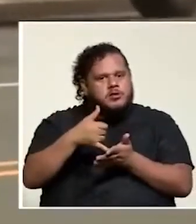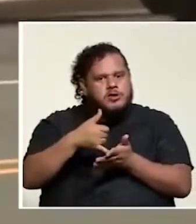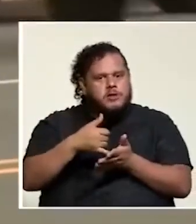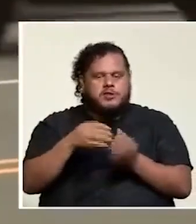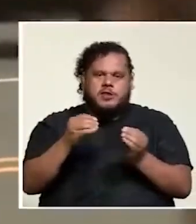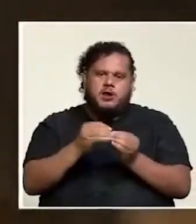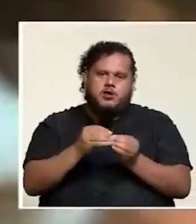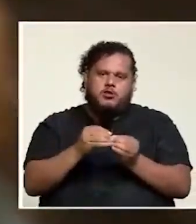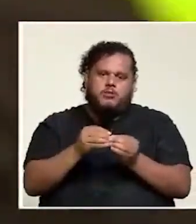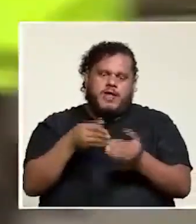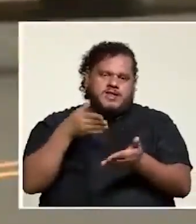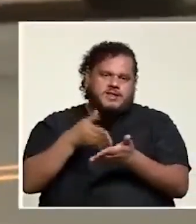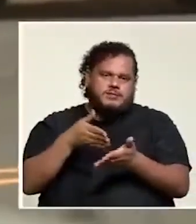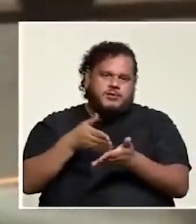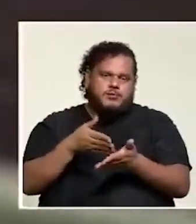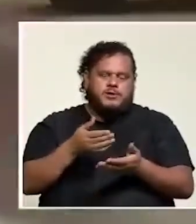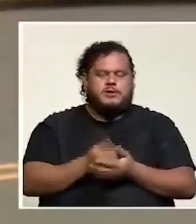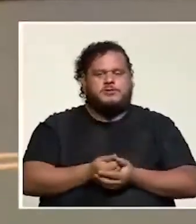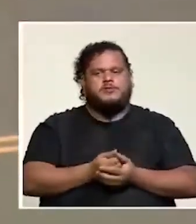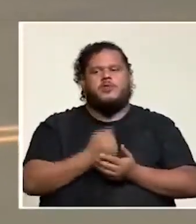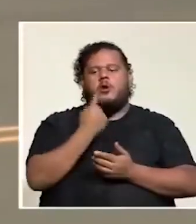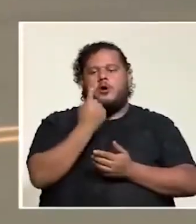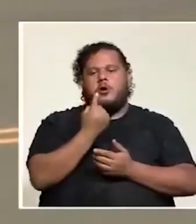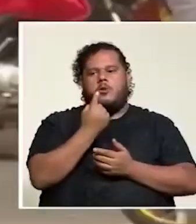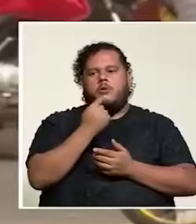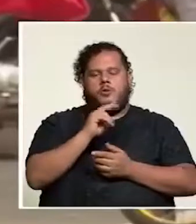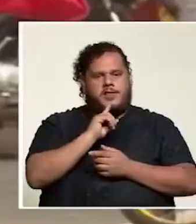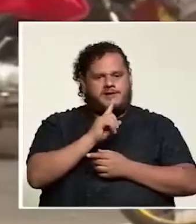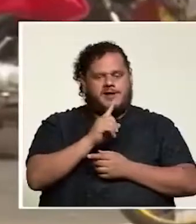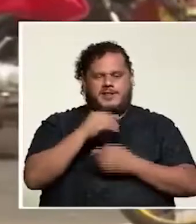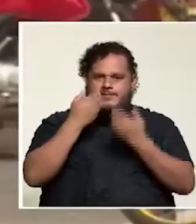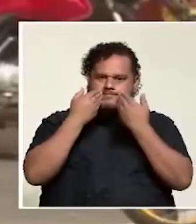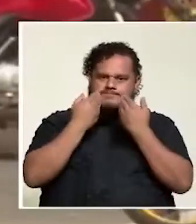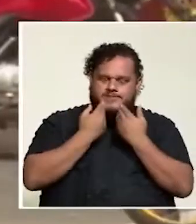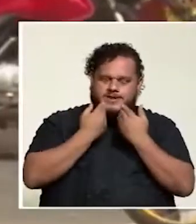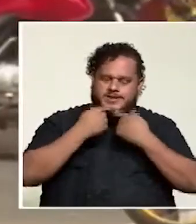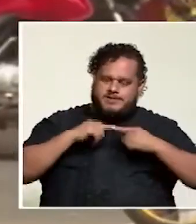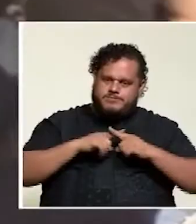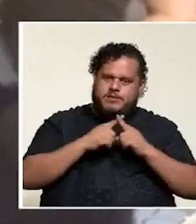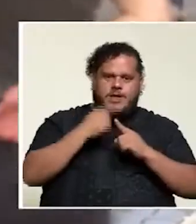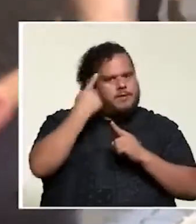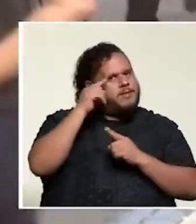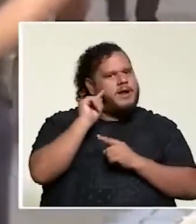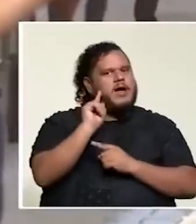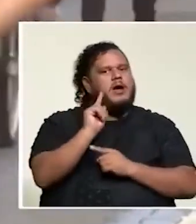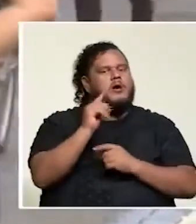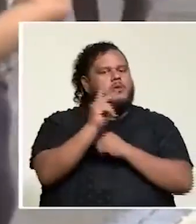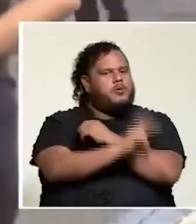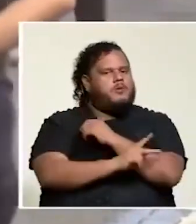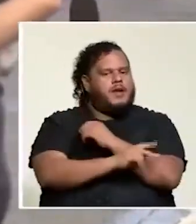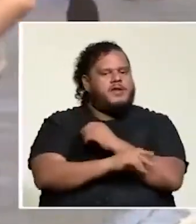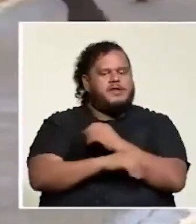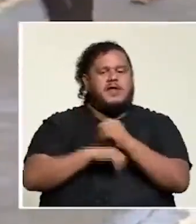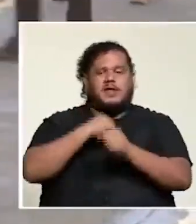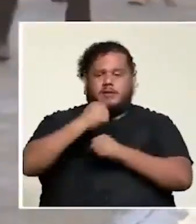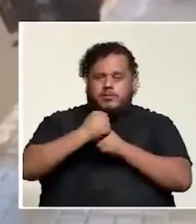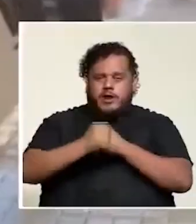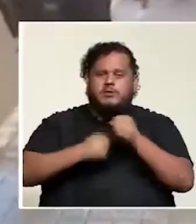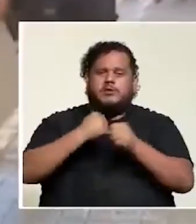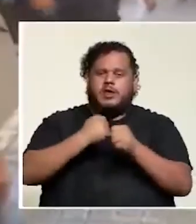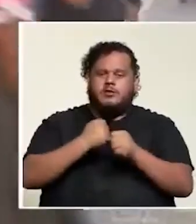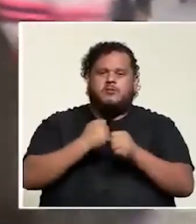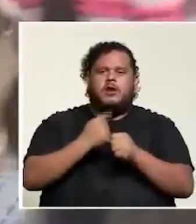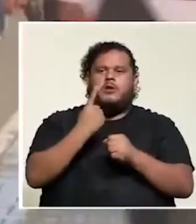los más perjudicados. Una realidad triste y dolorosa para un país que durante décadas fue uno de los